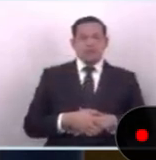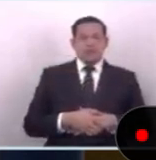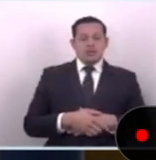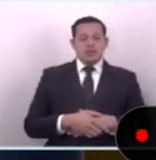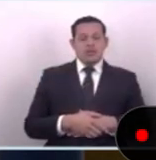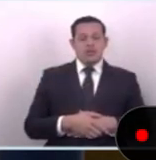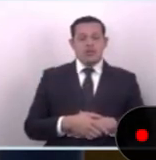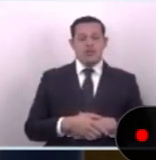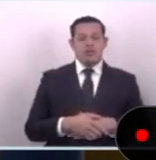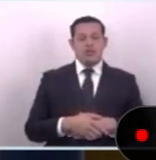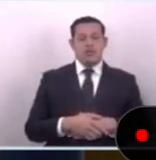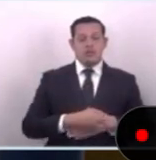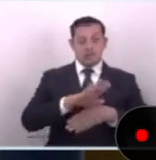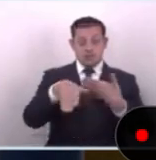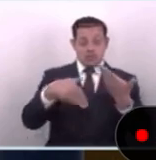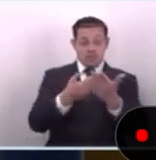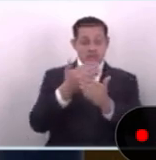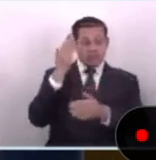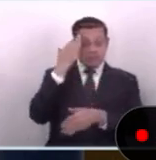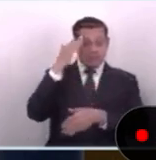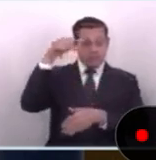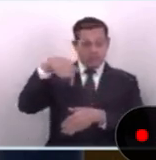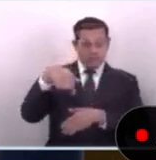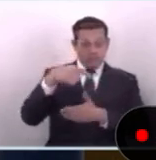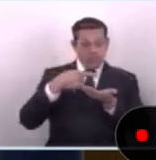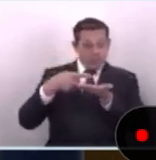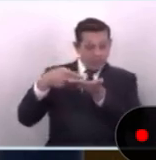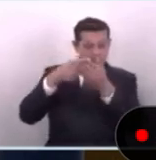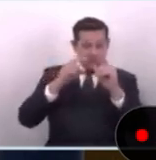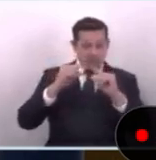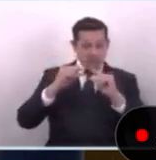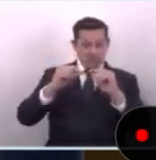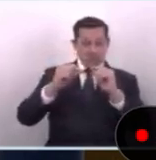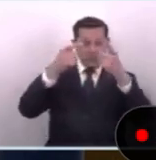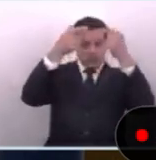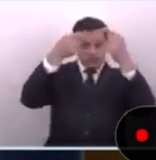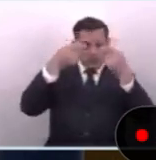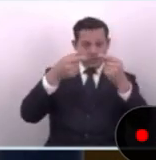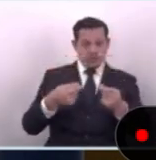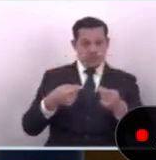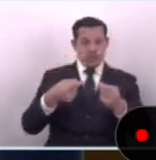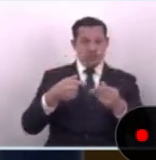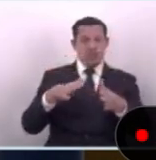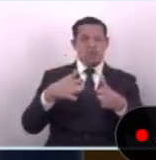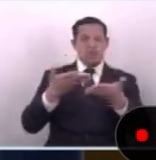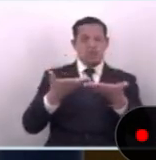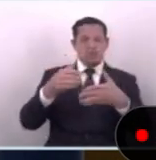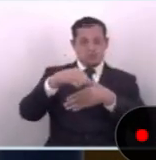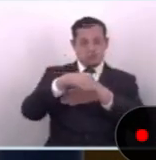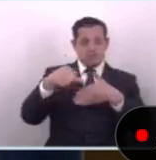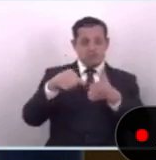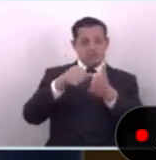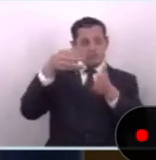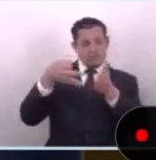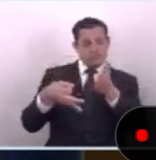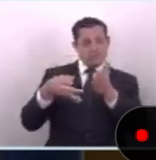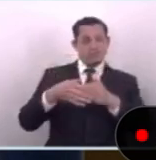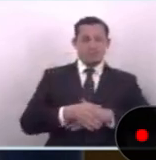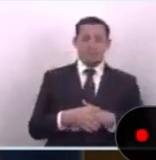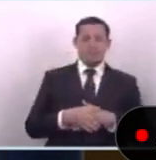plenaria como todos ustedes saben estamos en la discusión del presupuesto de la asamblea